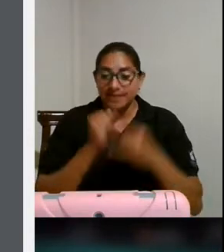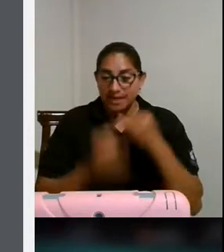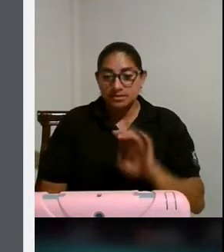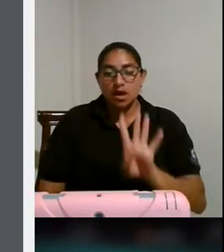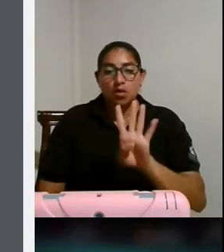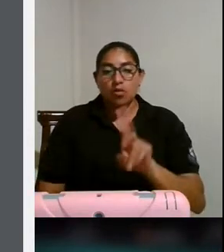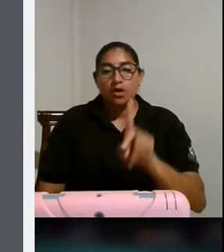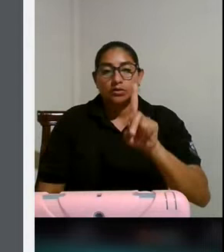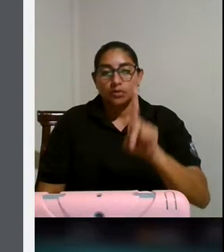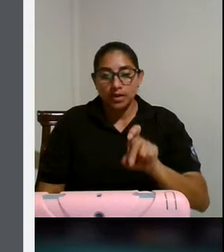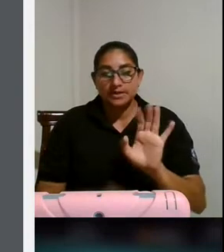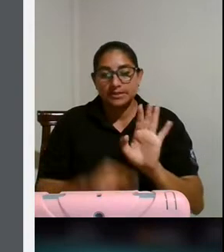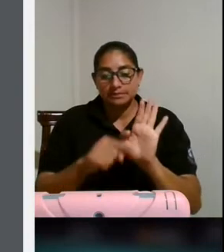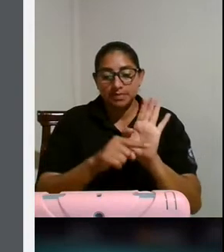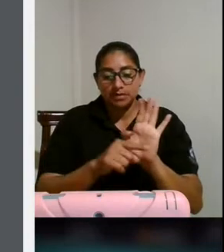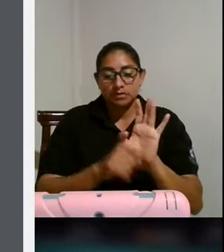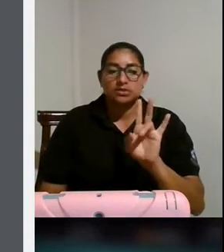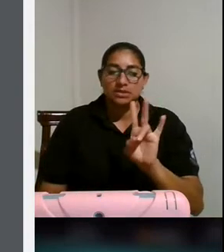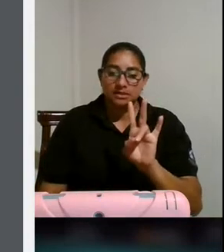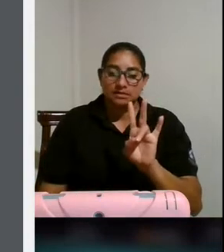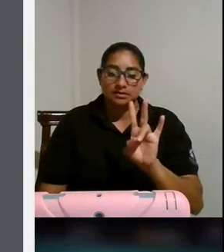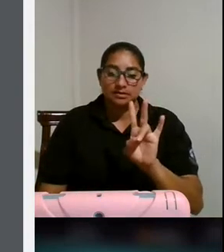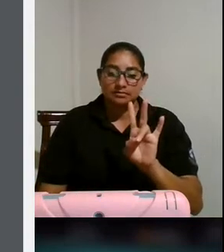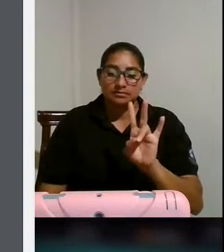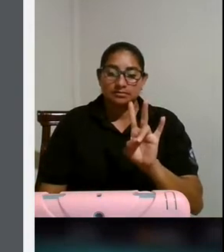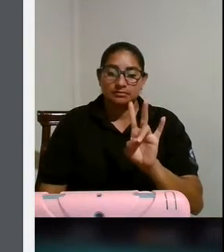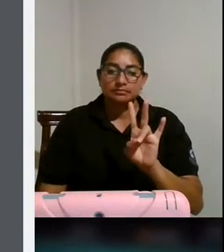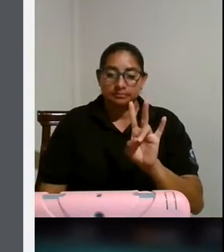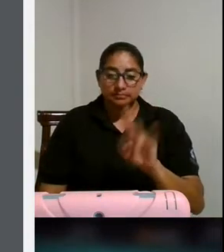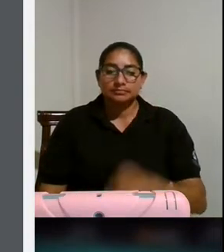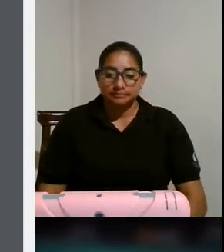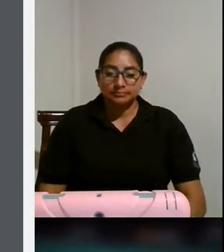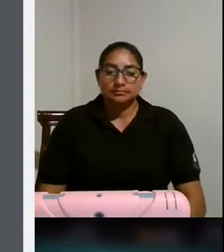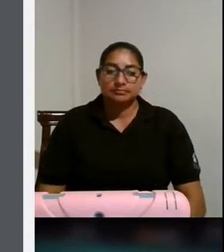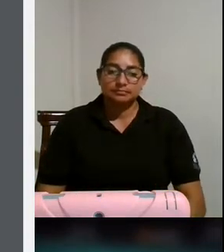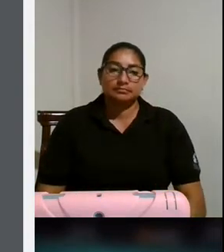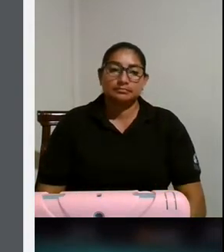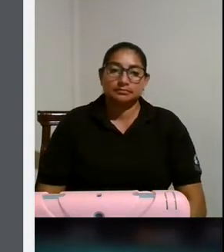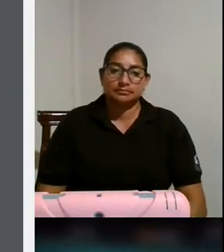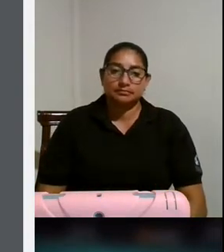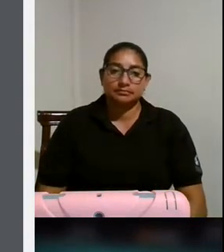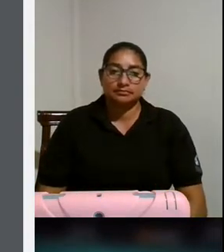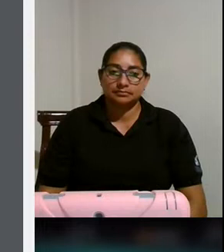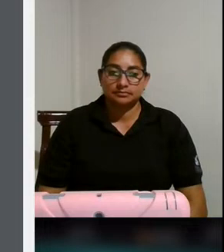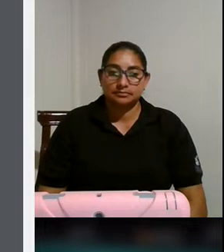de la derivada de la utilidad. Esta utilidad